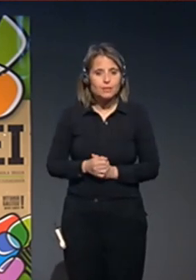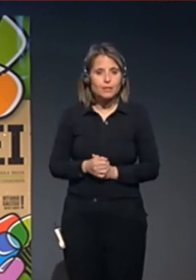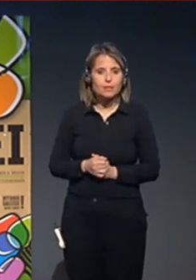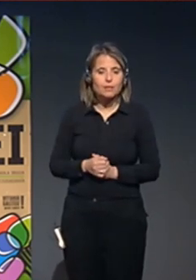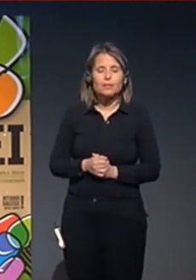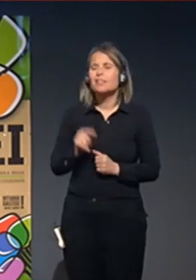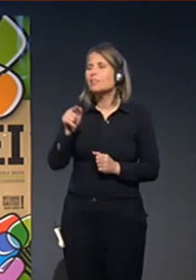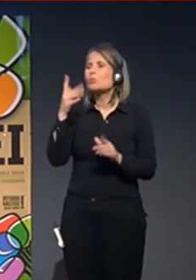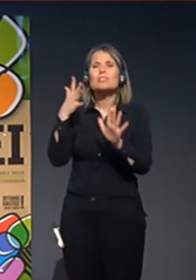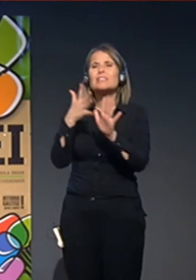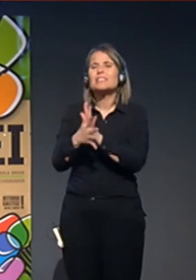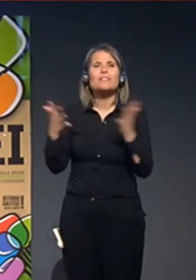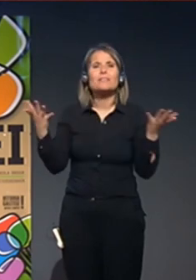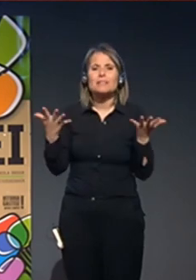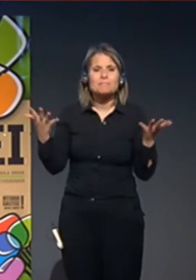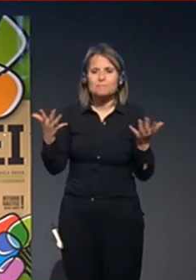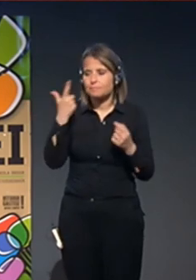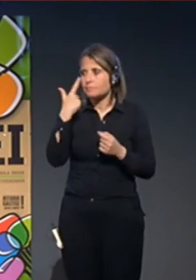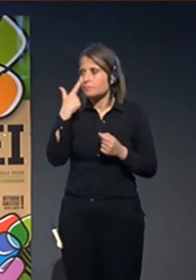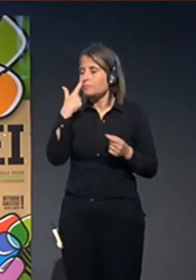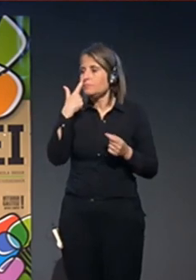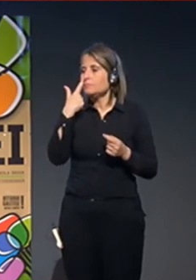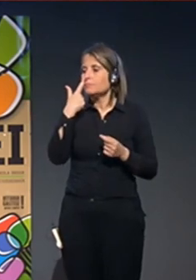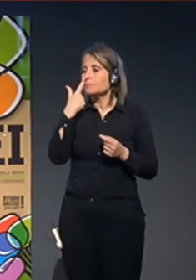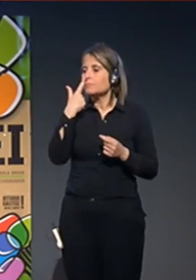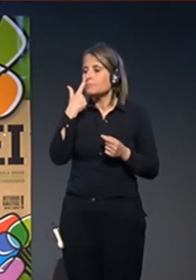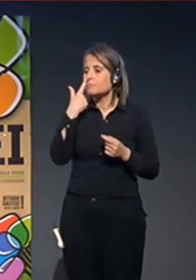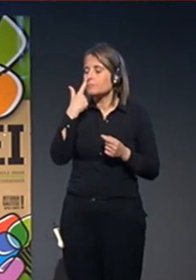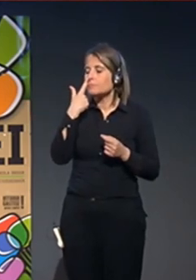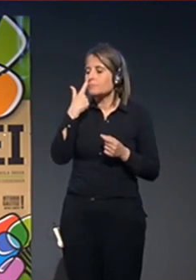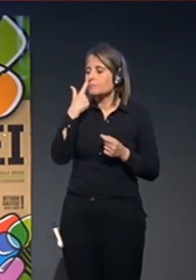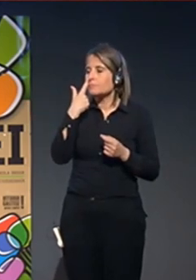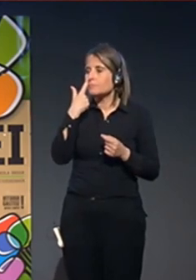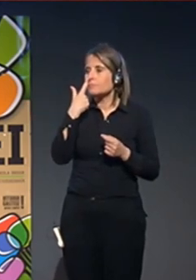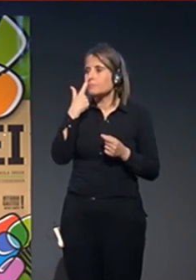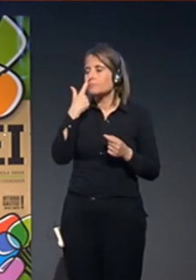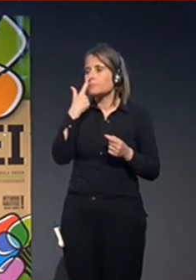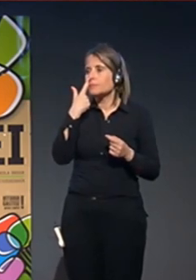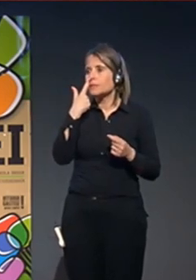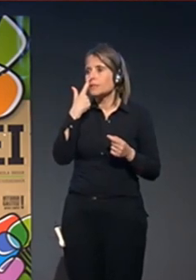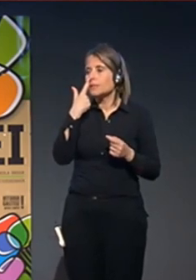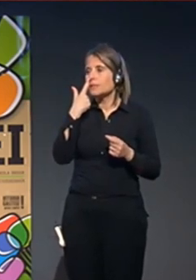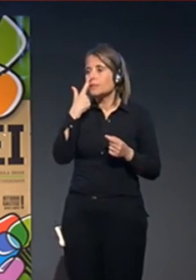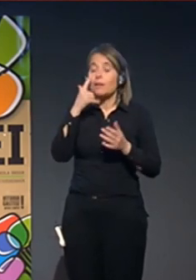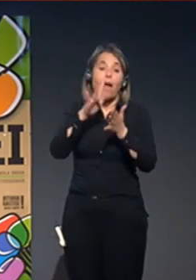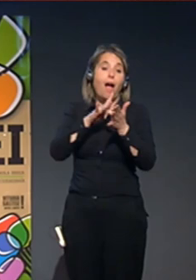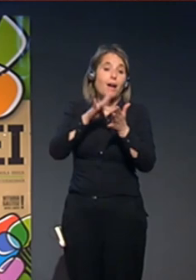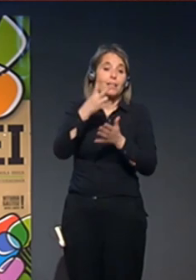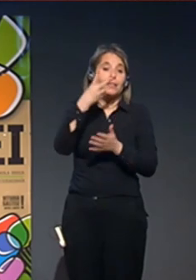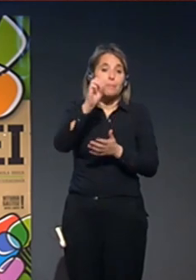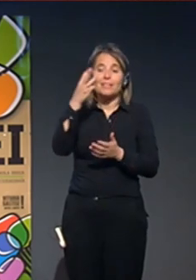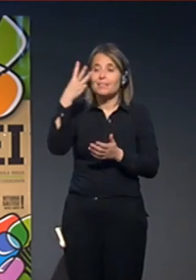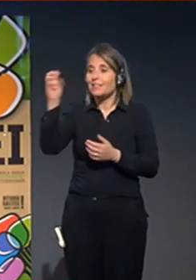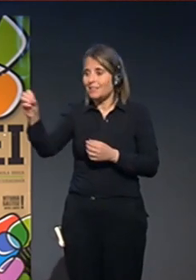estamos hablando pues vamos a ver esto primero de la agenda 2030 la